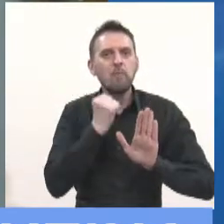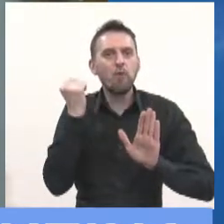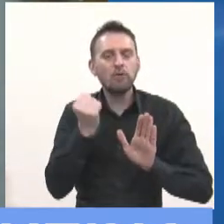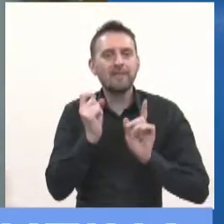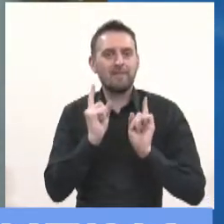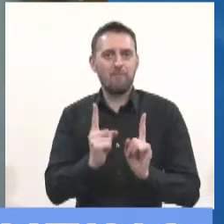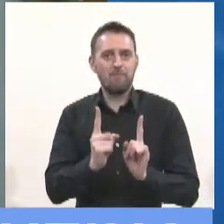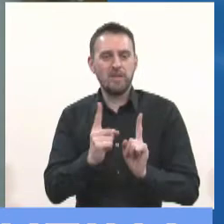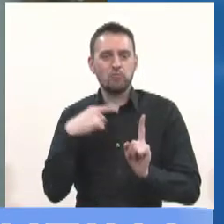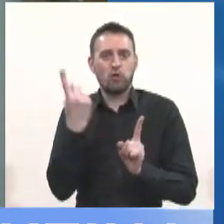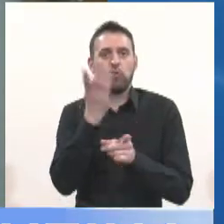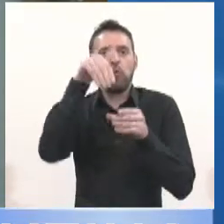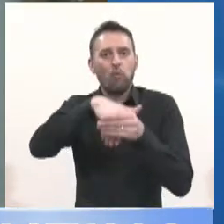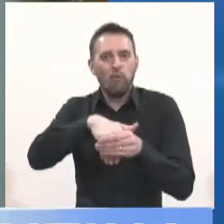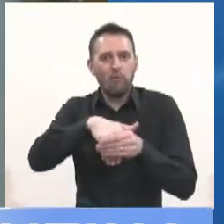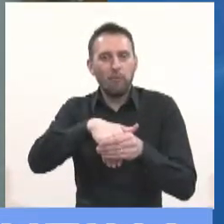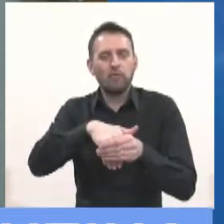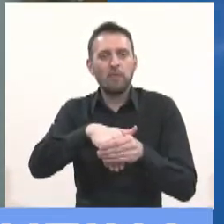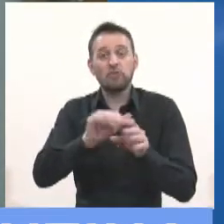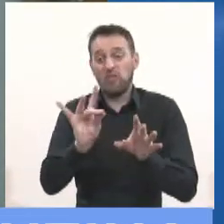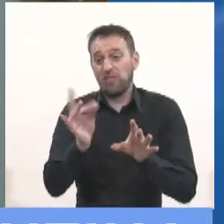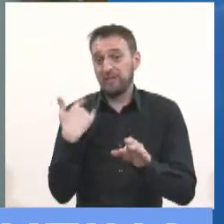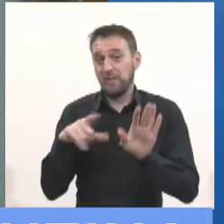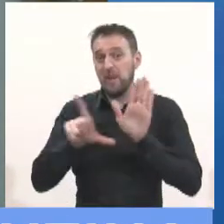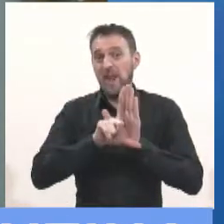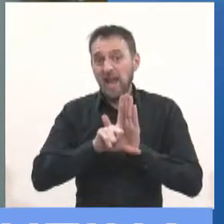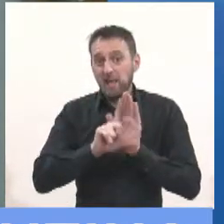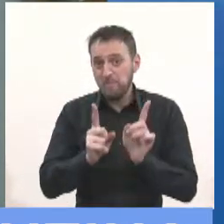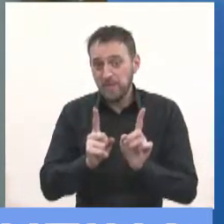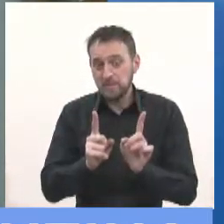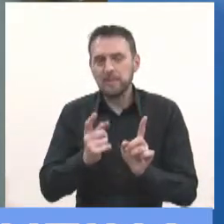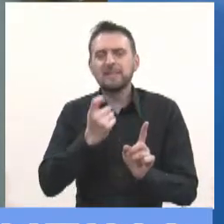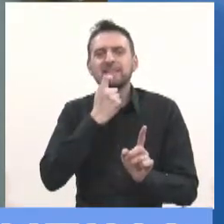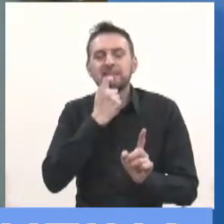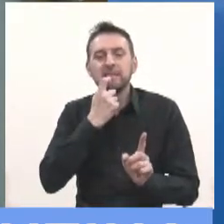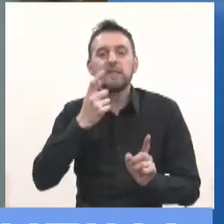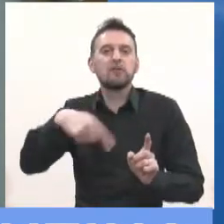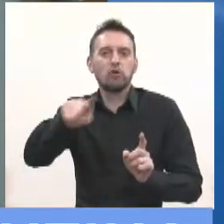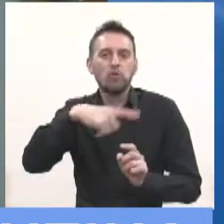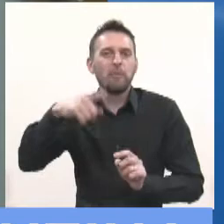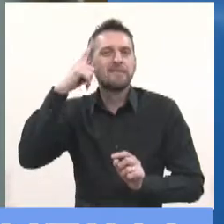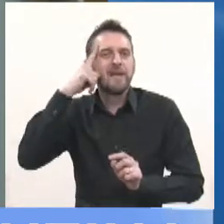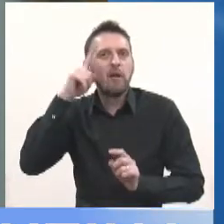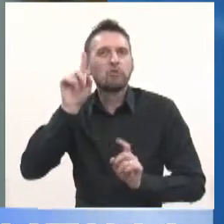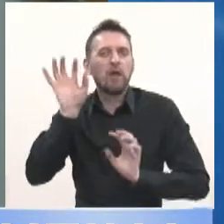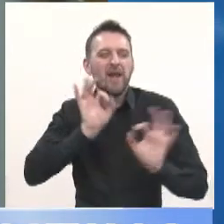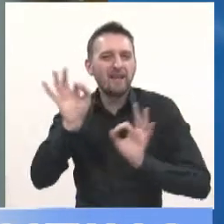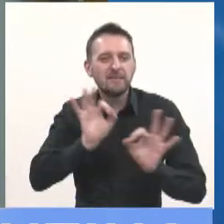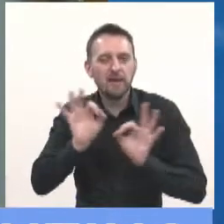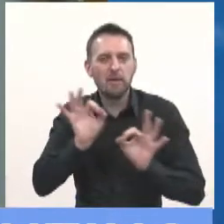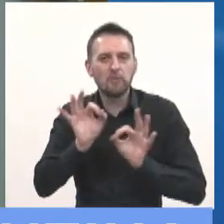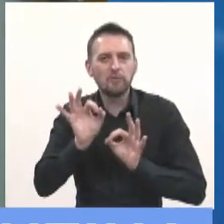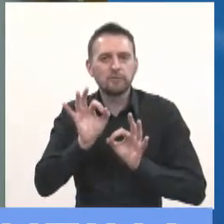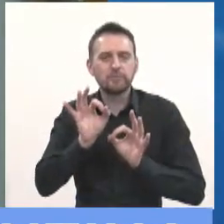la ley que votamos en diciembre, por lo que significa. Si mirábamos o analizamos cómo